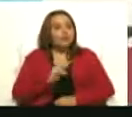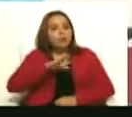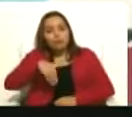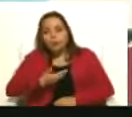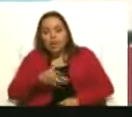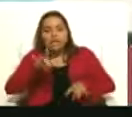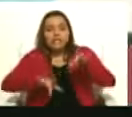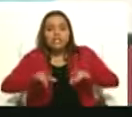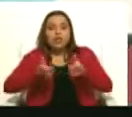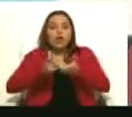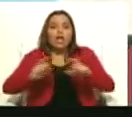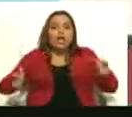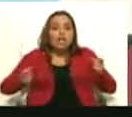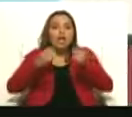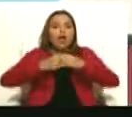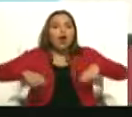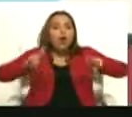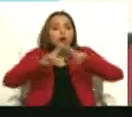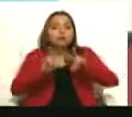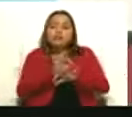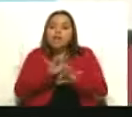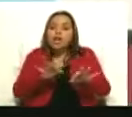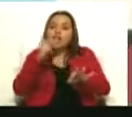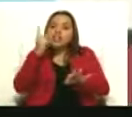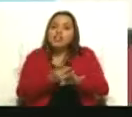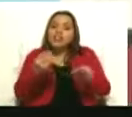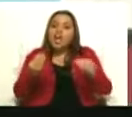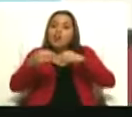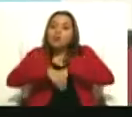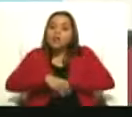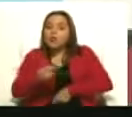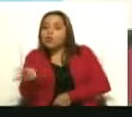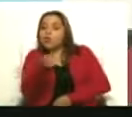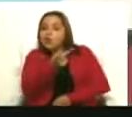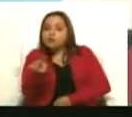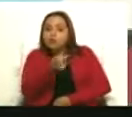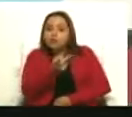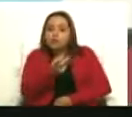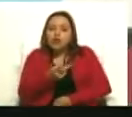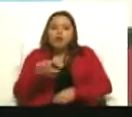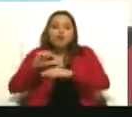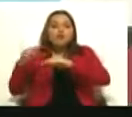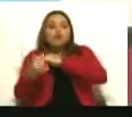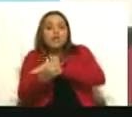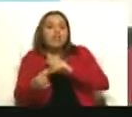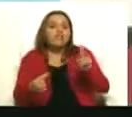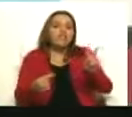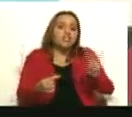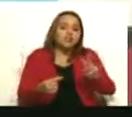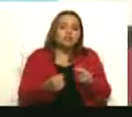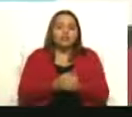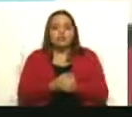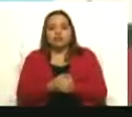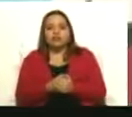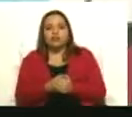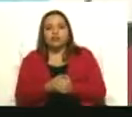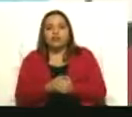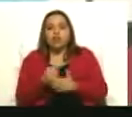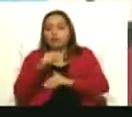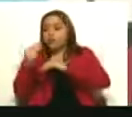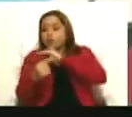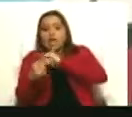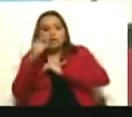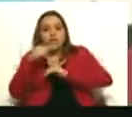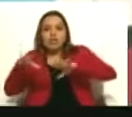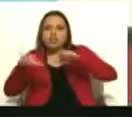general de las Naciones Unidas sin el consentimiento de ambas partes. Por eso es que cuando Guyana, que tampoco reconocía